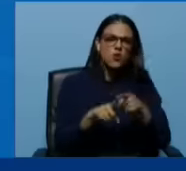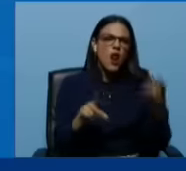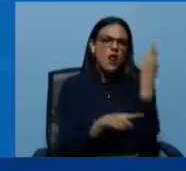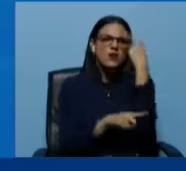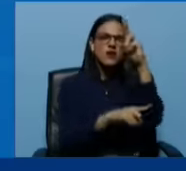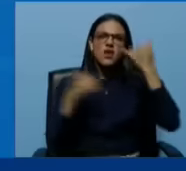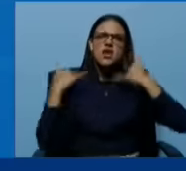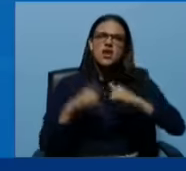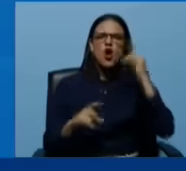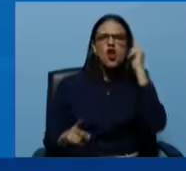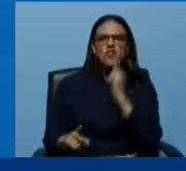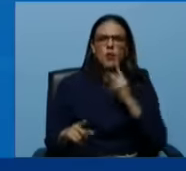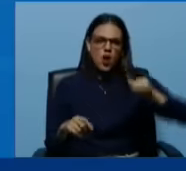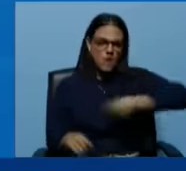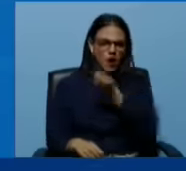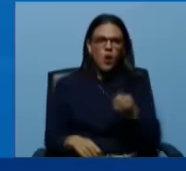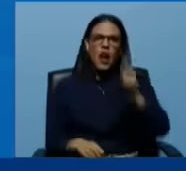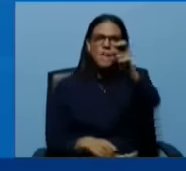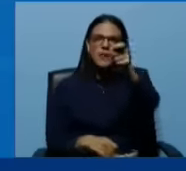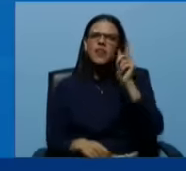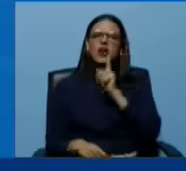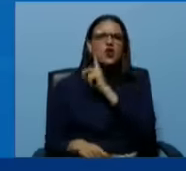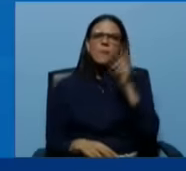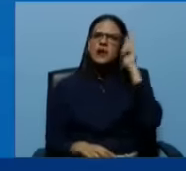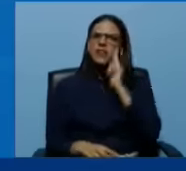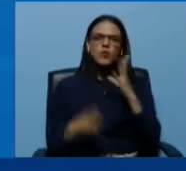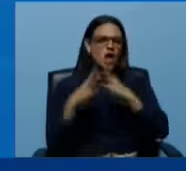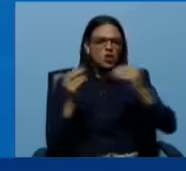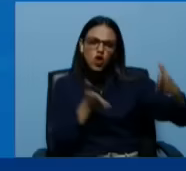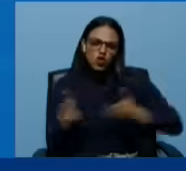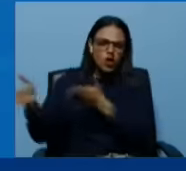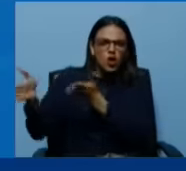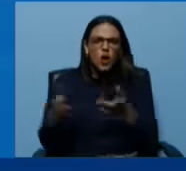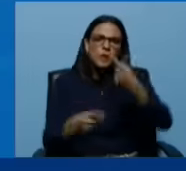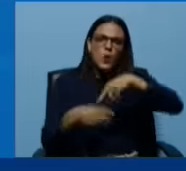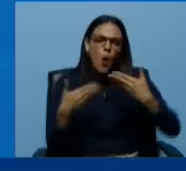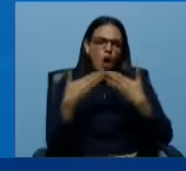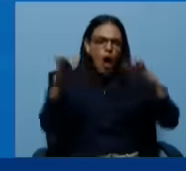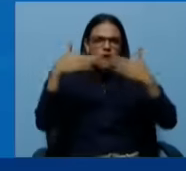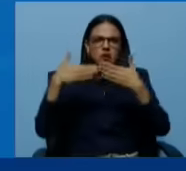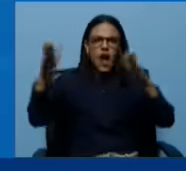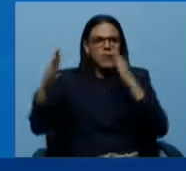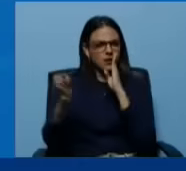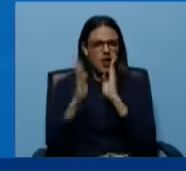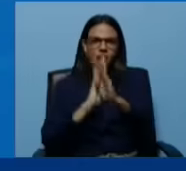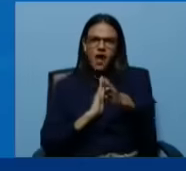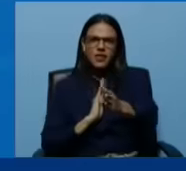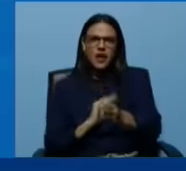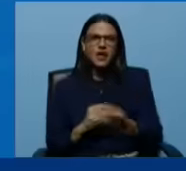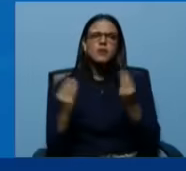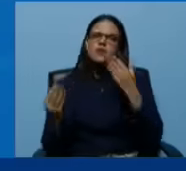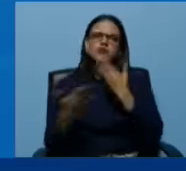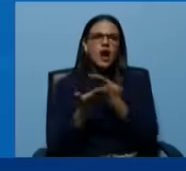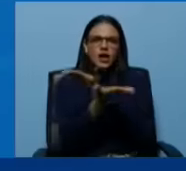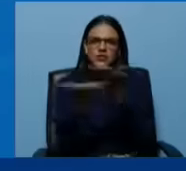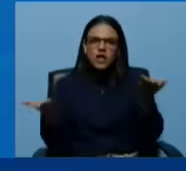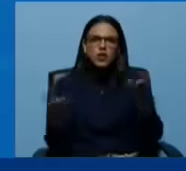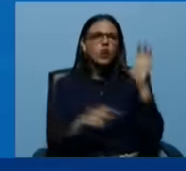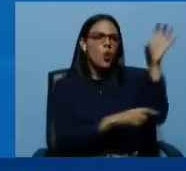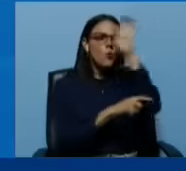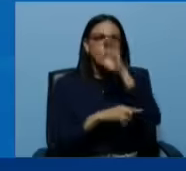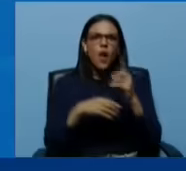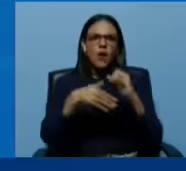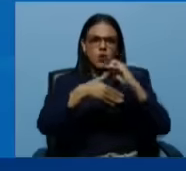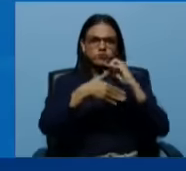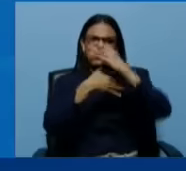espada de Bolívar victoriosa en todos los caminos, de aquí en adelante. Muchas gracias a los pueblos del ALBA.